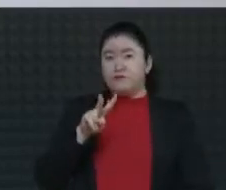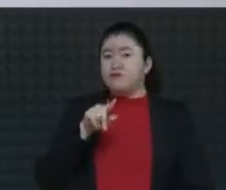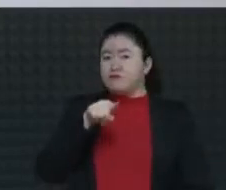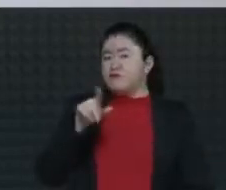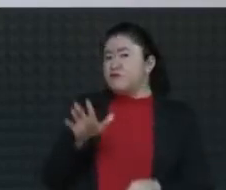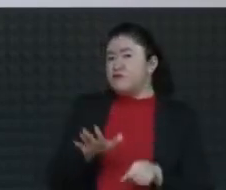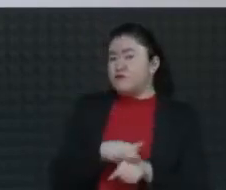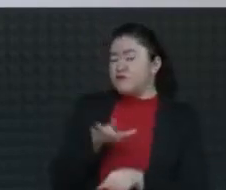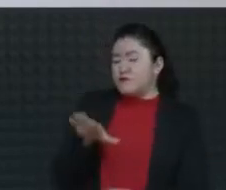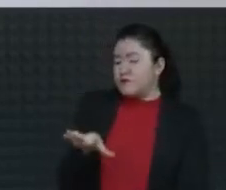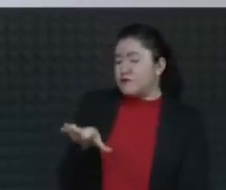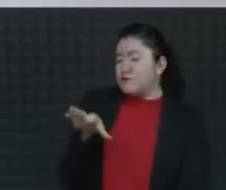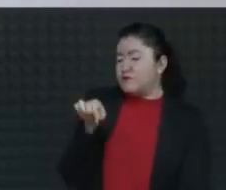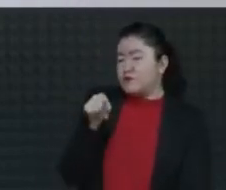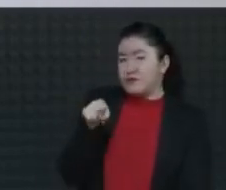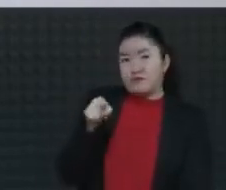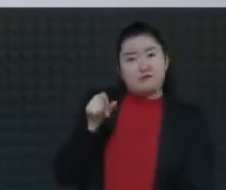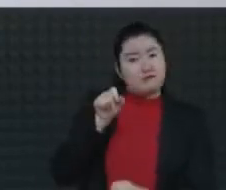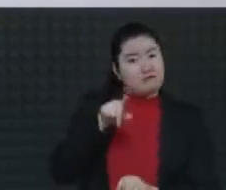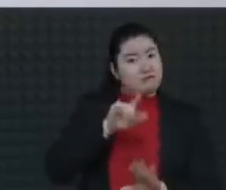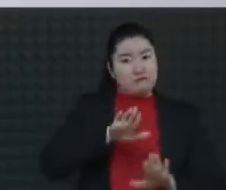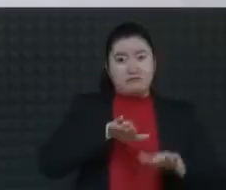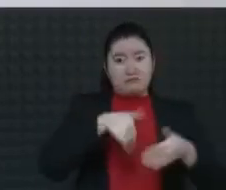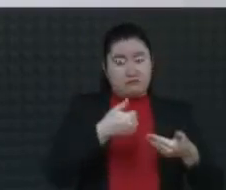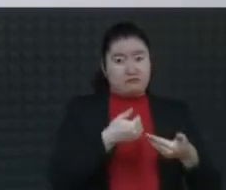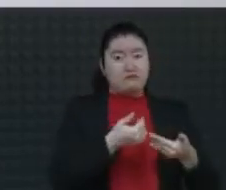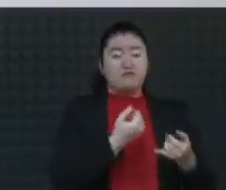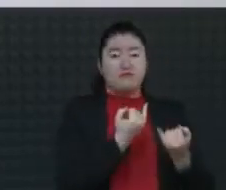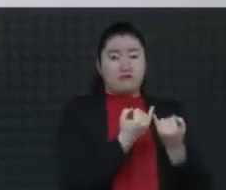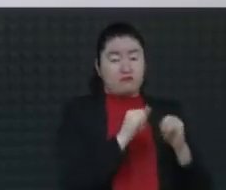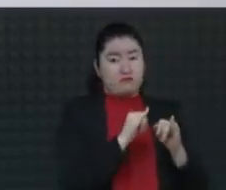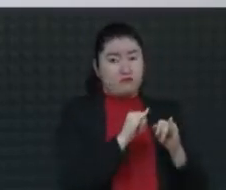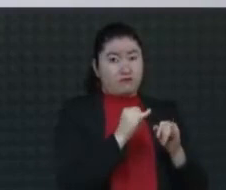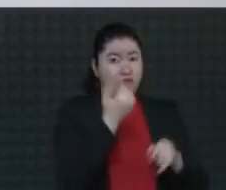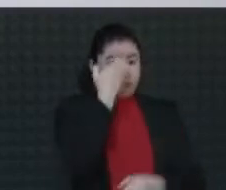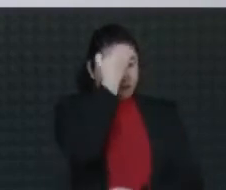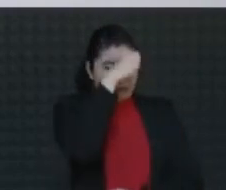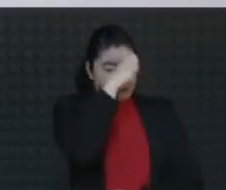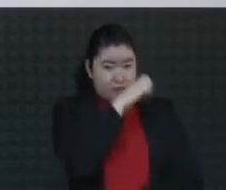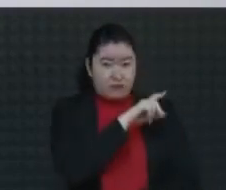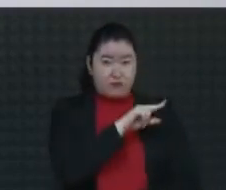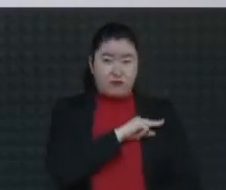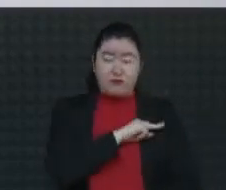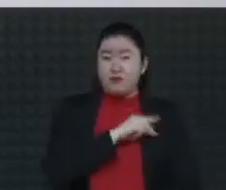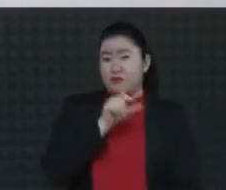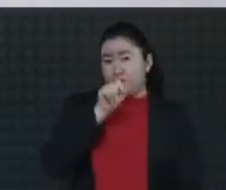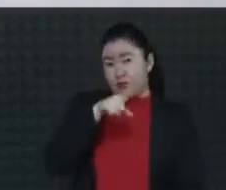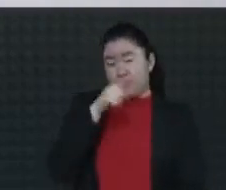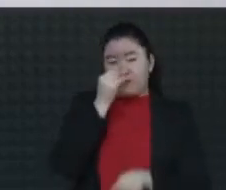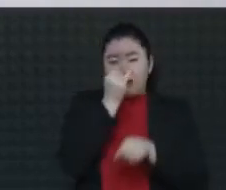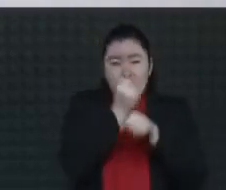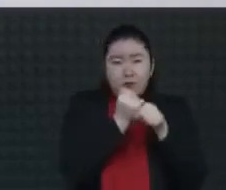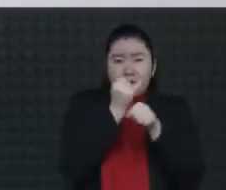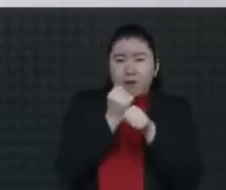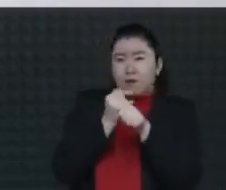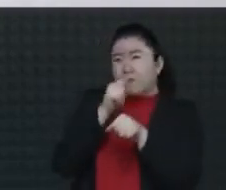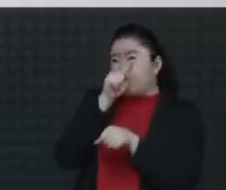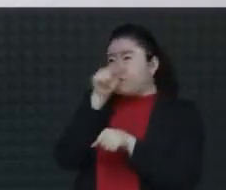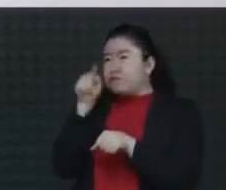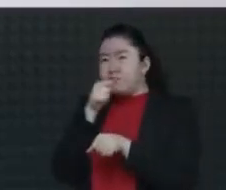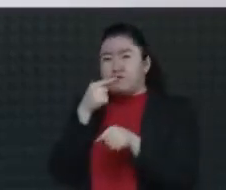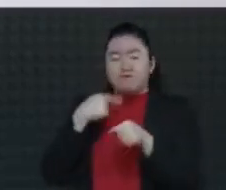amplia experiencia como experto independiente en el análisis forense de accidentes e investigación de